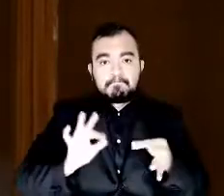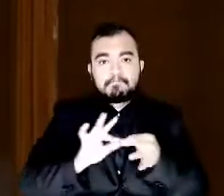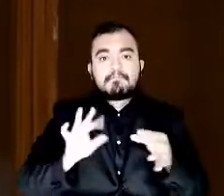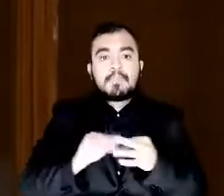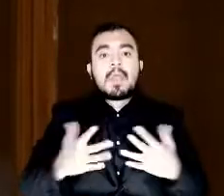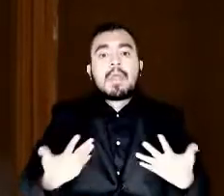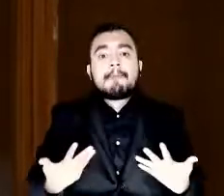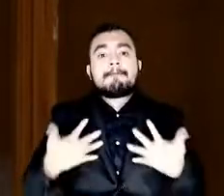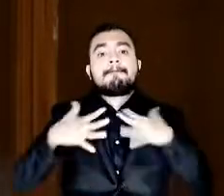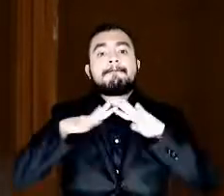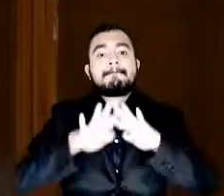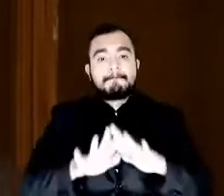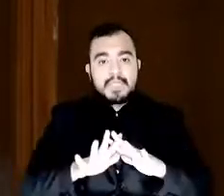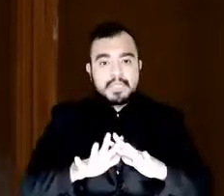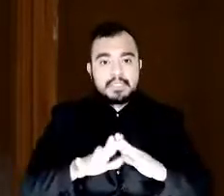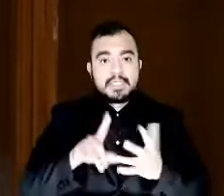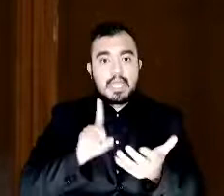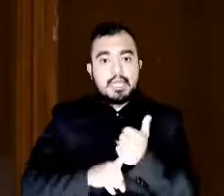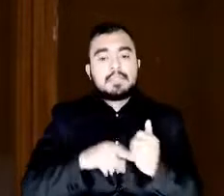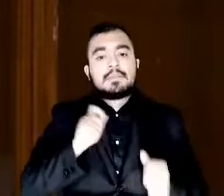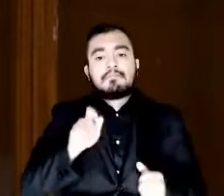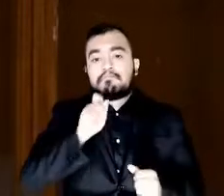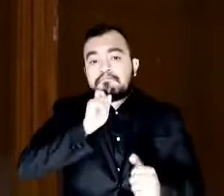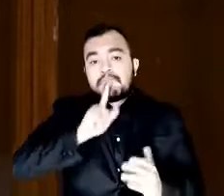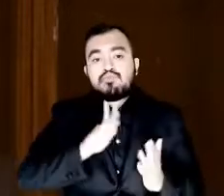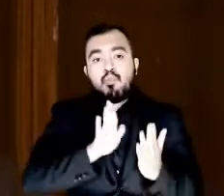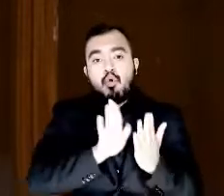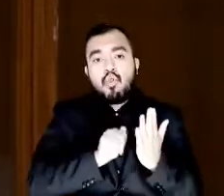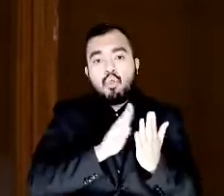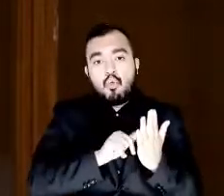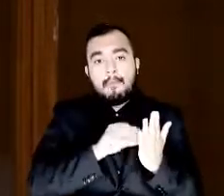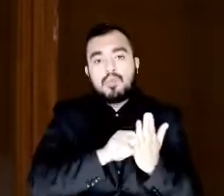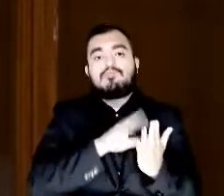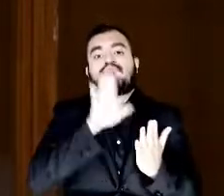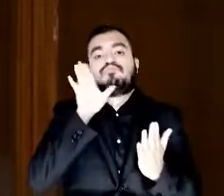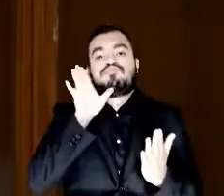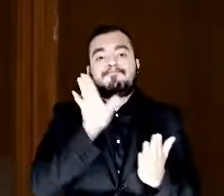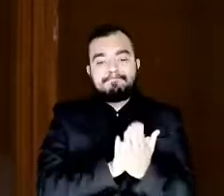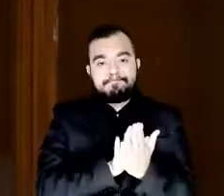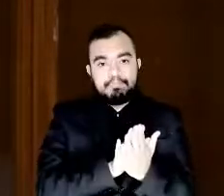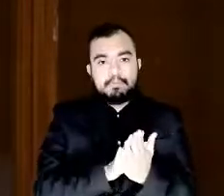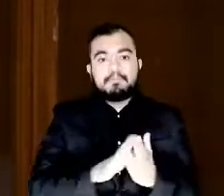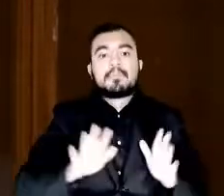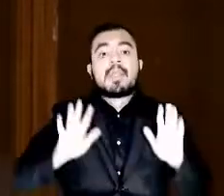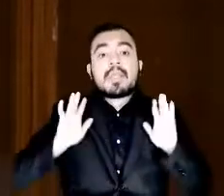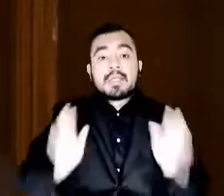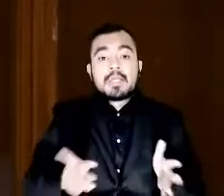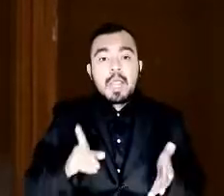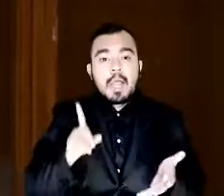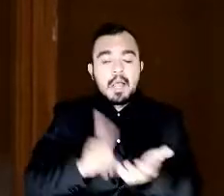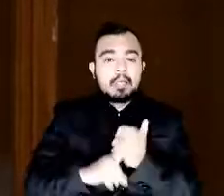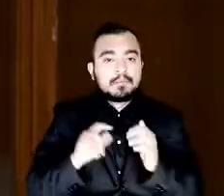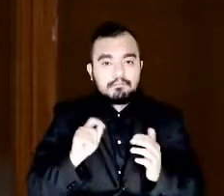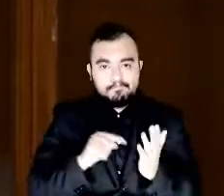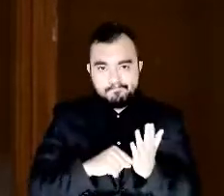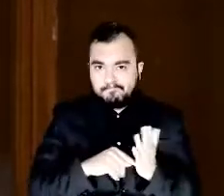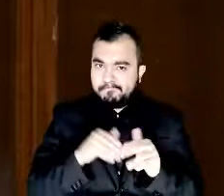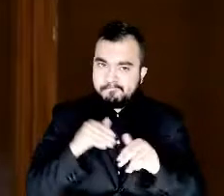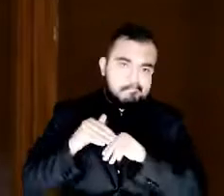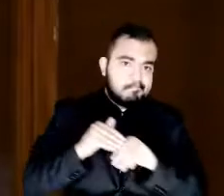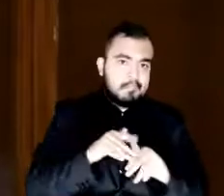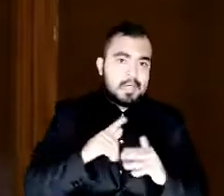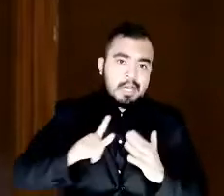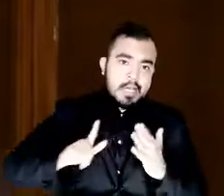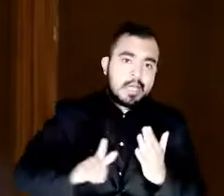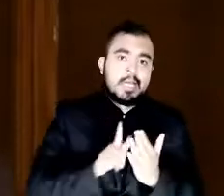mixta en término en términos del documento que se adjunta toda vez que se atiende a un mandato legal y reglamentario